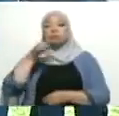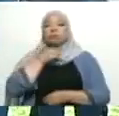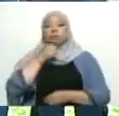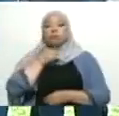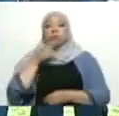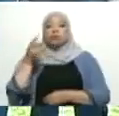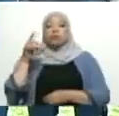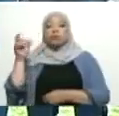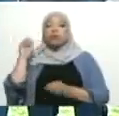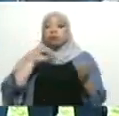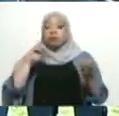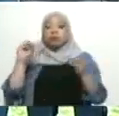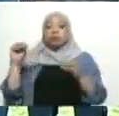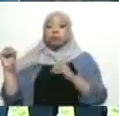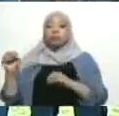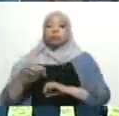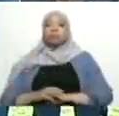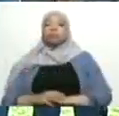nos reclamaba.